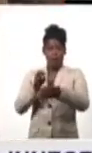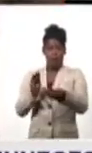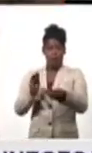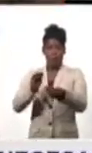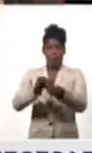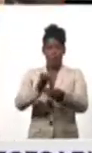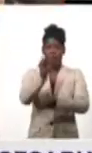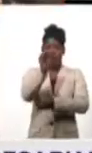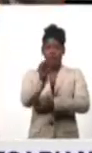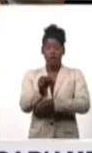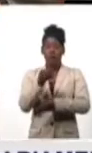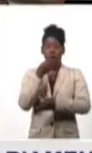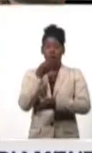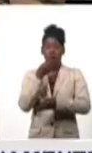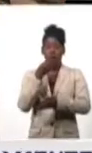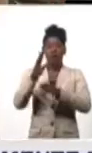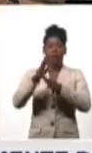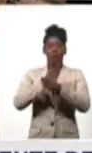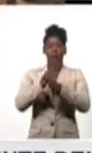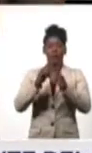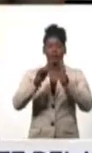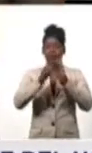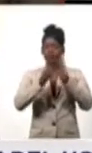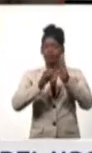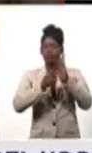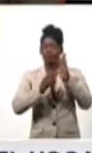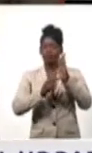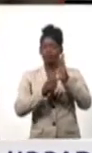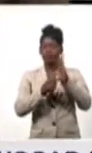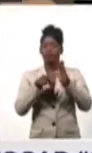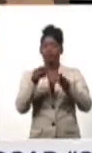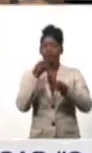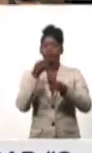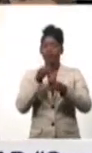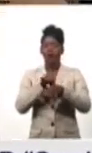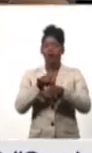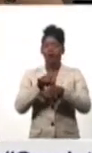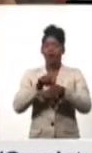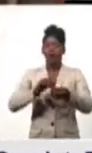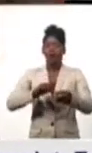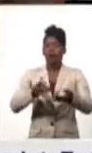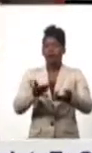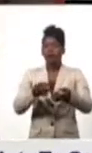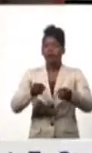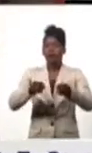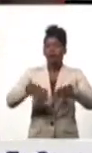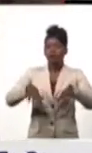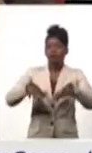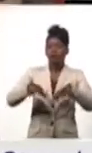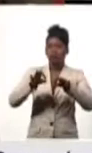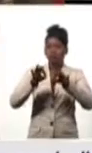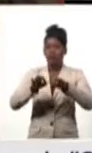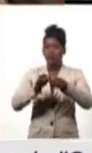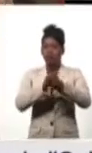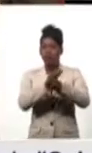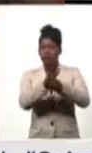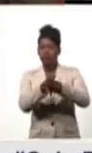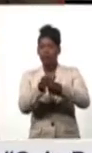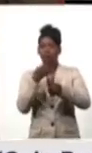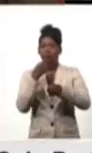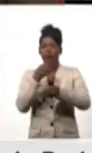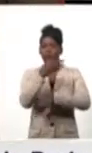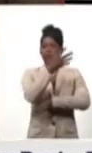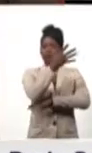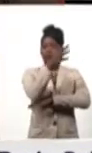otras causas, la destrucción de los hábitats, de la destrucción de los ecosistemas, del hábitat natural de todas